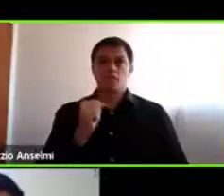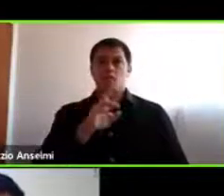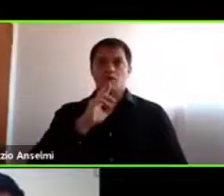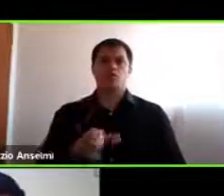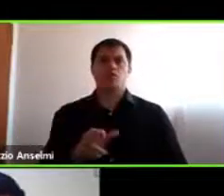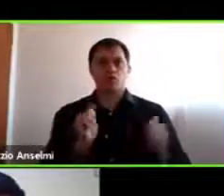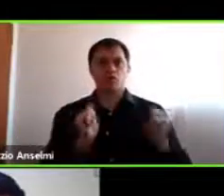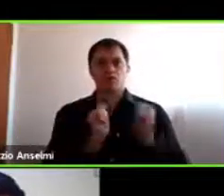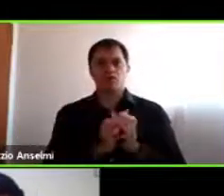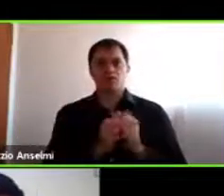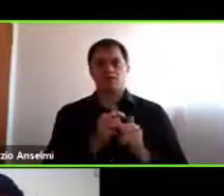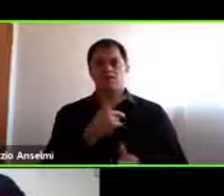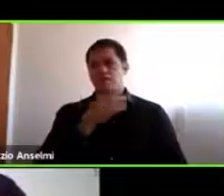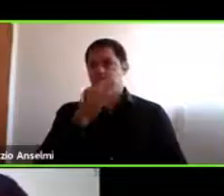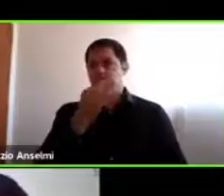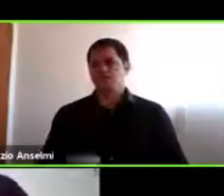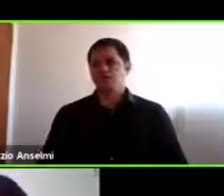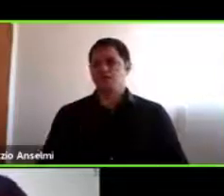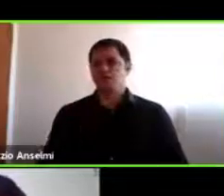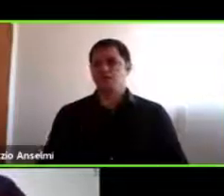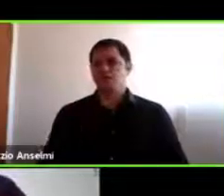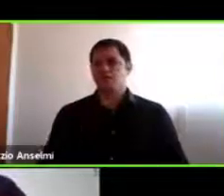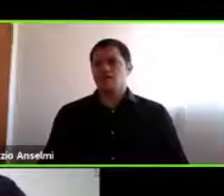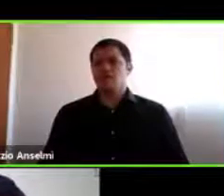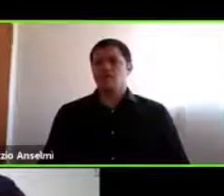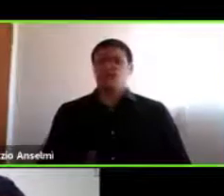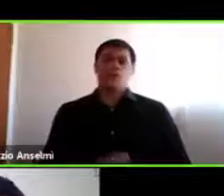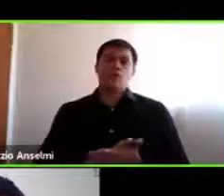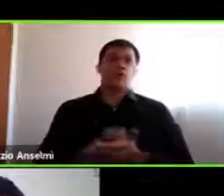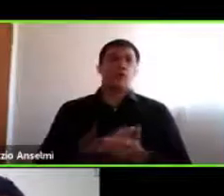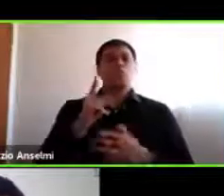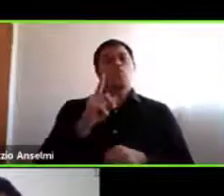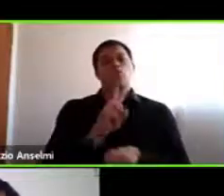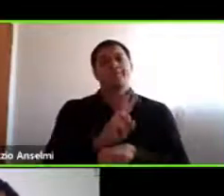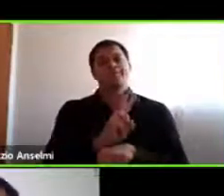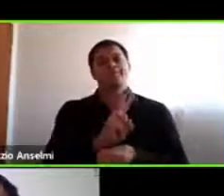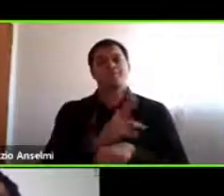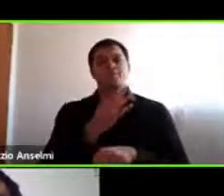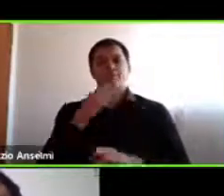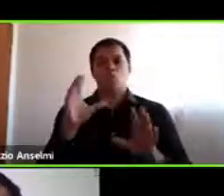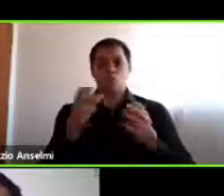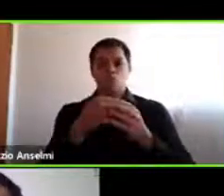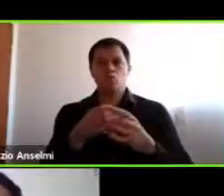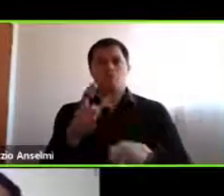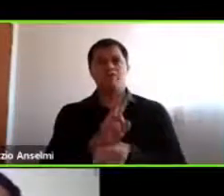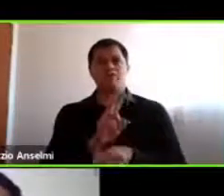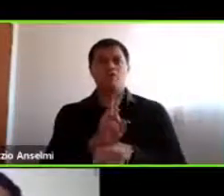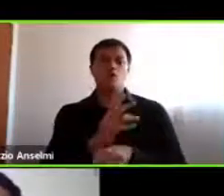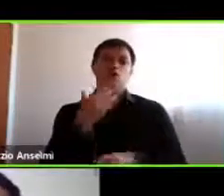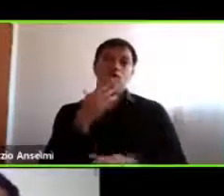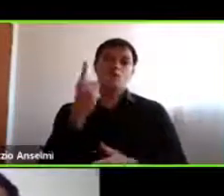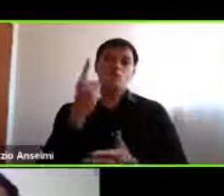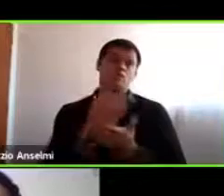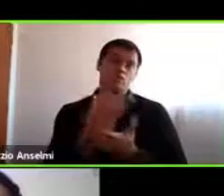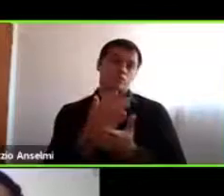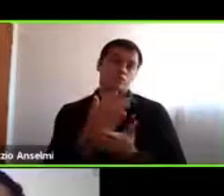es la pregunta respecto a si un profesor o un grupo de profesores o incluso un colegio completo